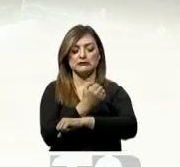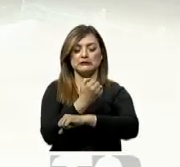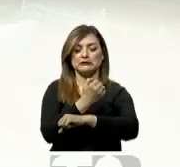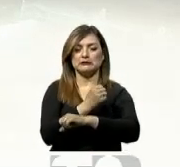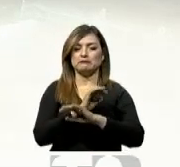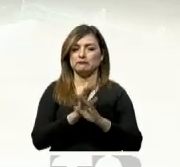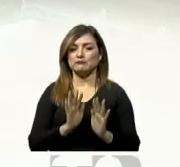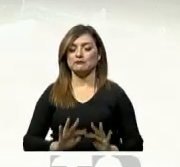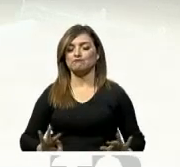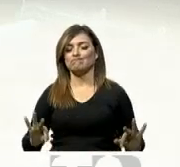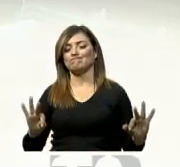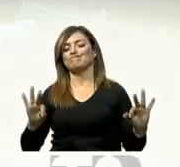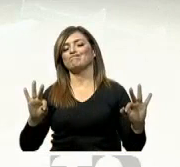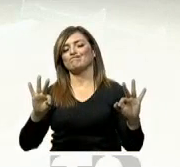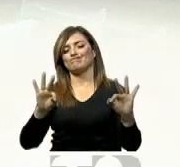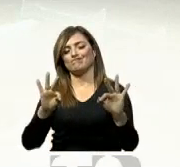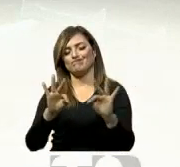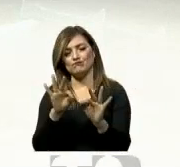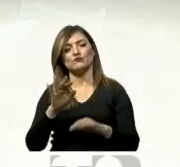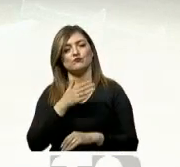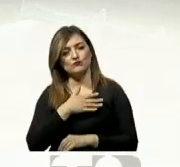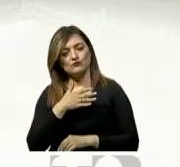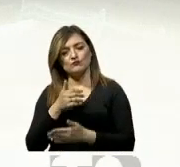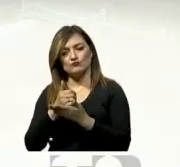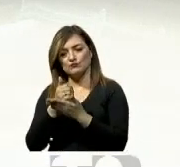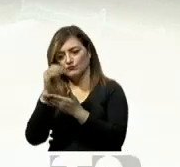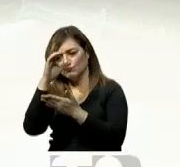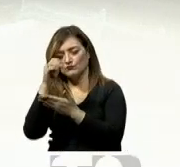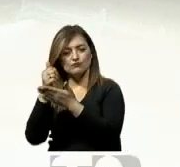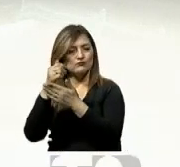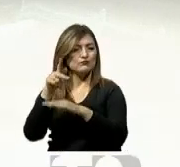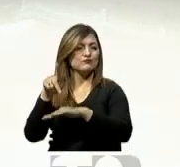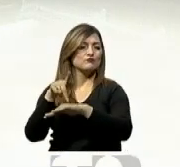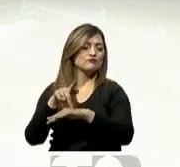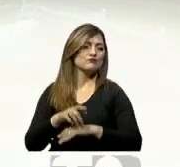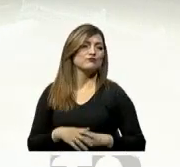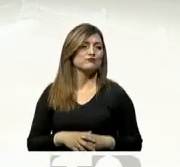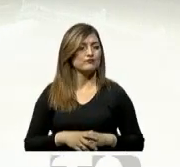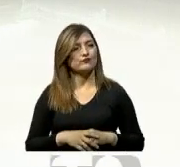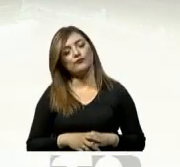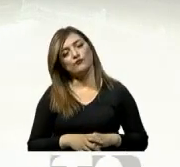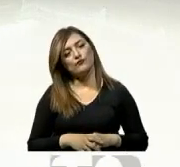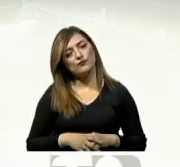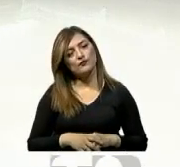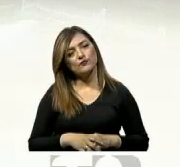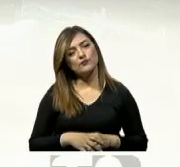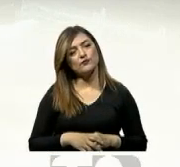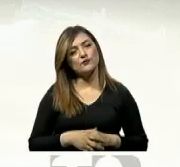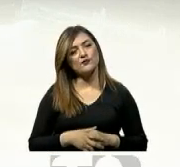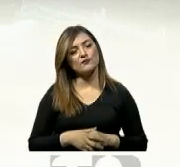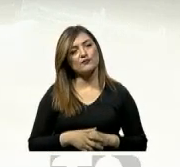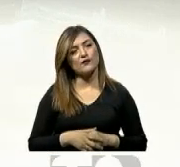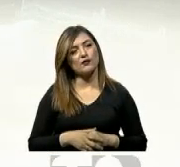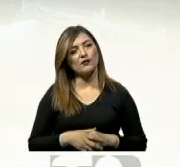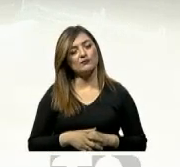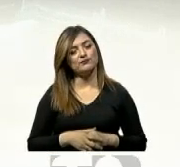drogas, sí es importantísimo, por favor, que busquen ayuda. Ayuda profesional, eso es lo único que también puede ayudarlos. De pronto se cree